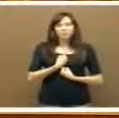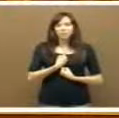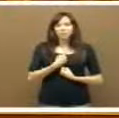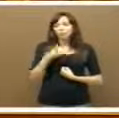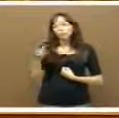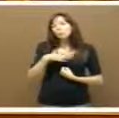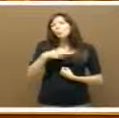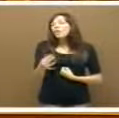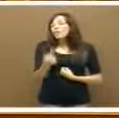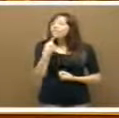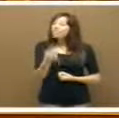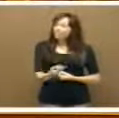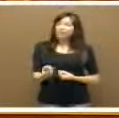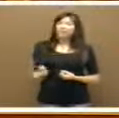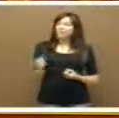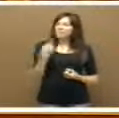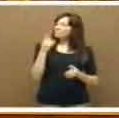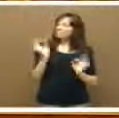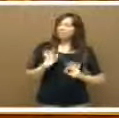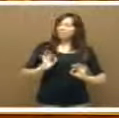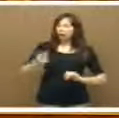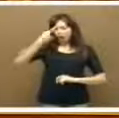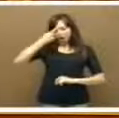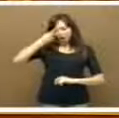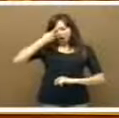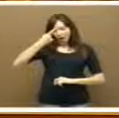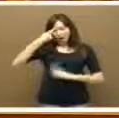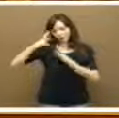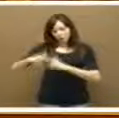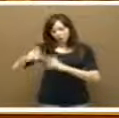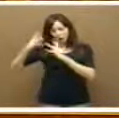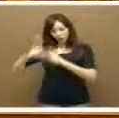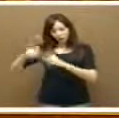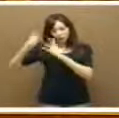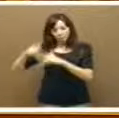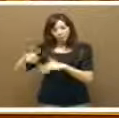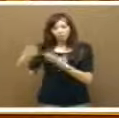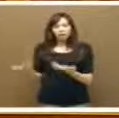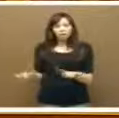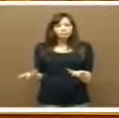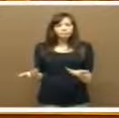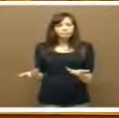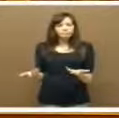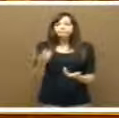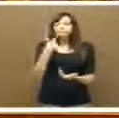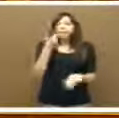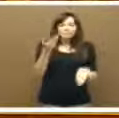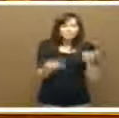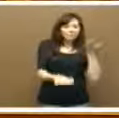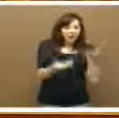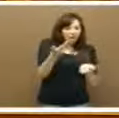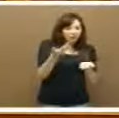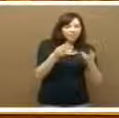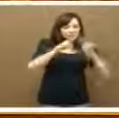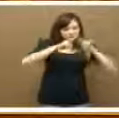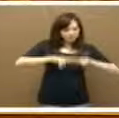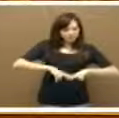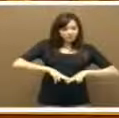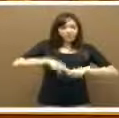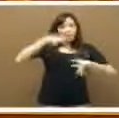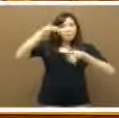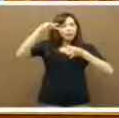podían haberlo relativizado, ni siquiera eso. Están ustedes obsesionados con las cuentas, con que en el papel, en los balances, en los